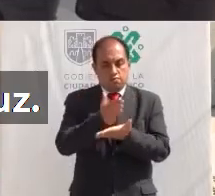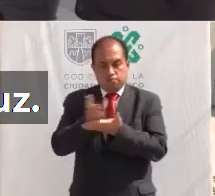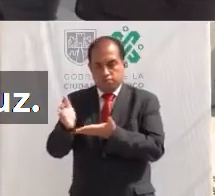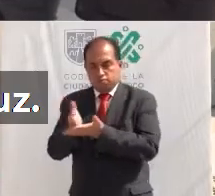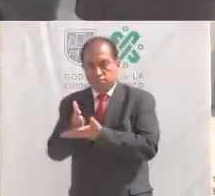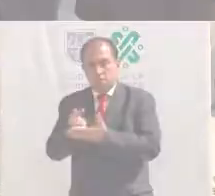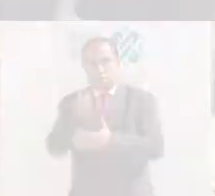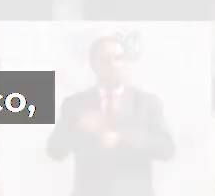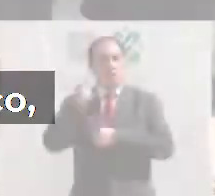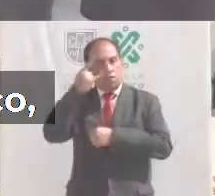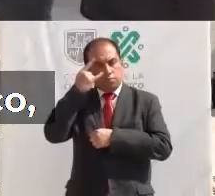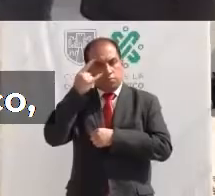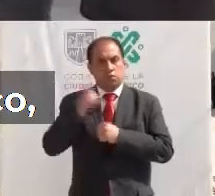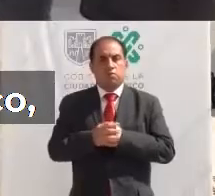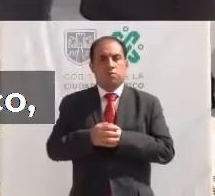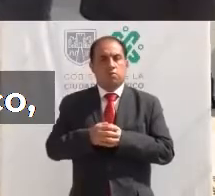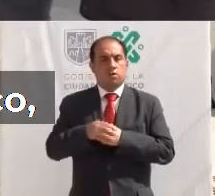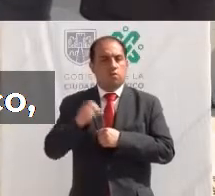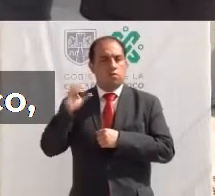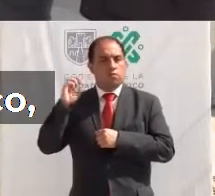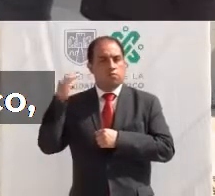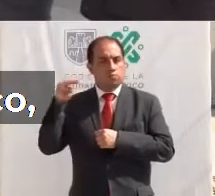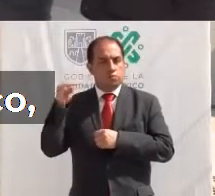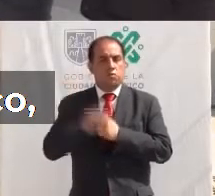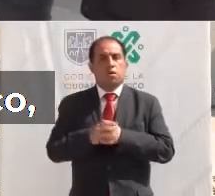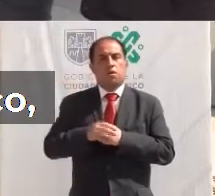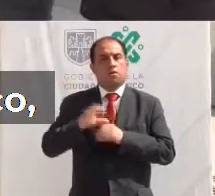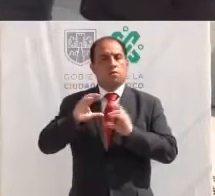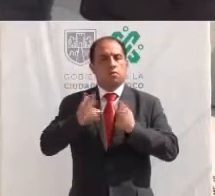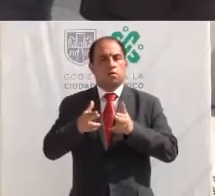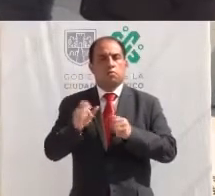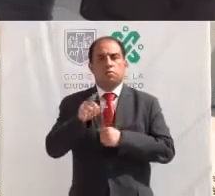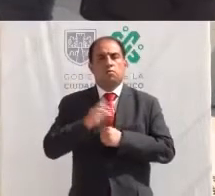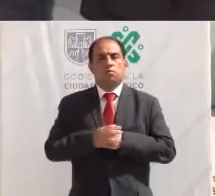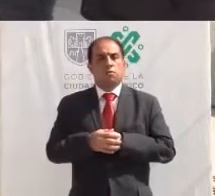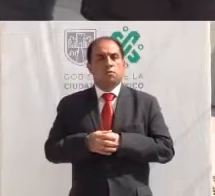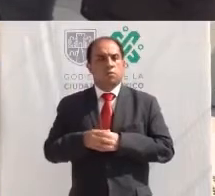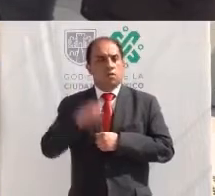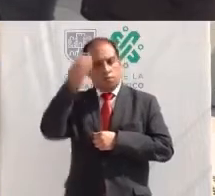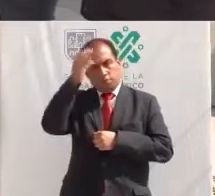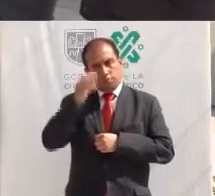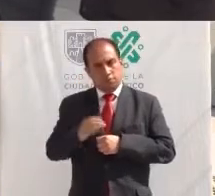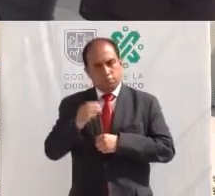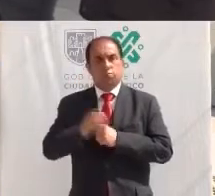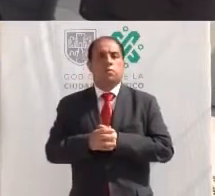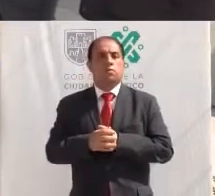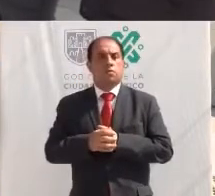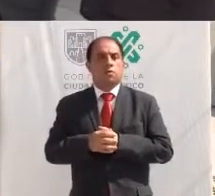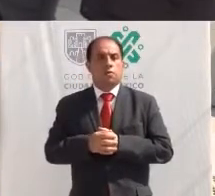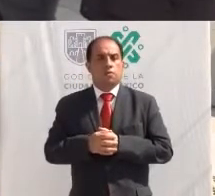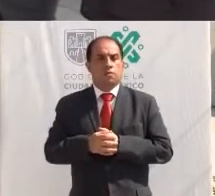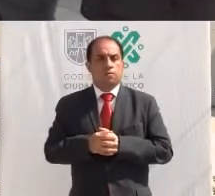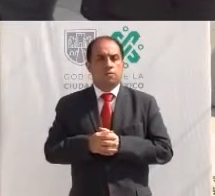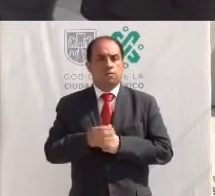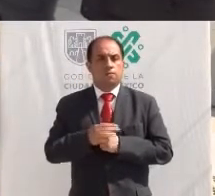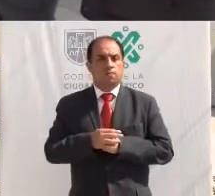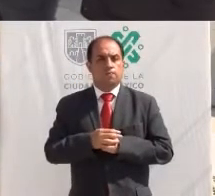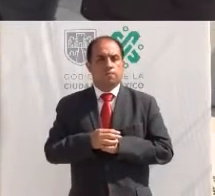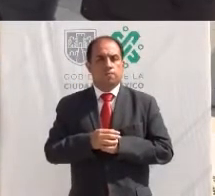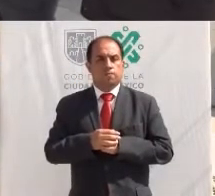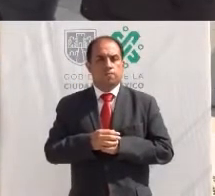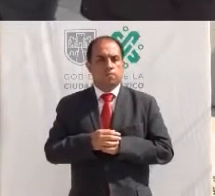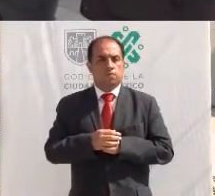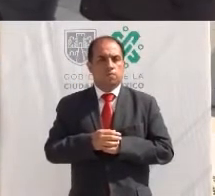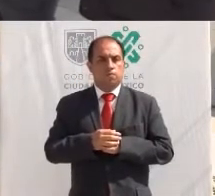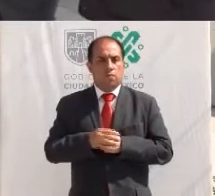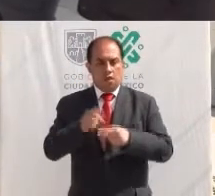y veracruz pero también de colima de nayarit de jalisco de coahuila de los estados que hoy tienen